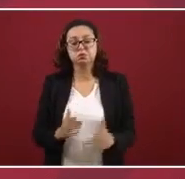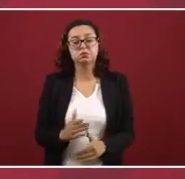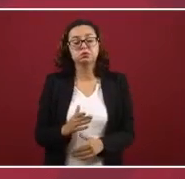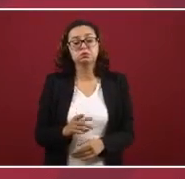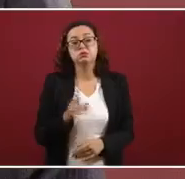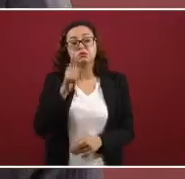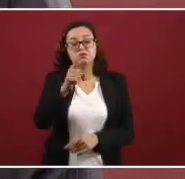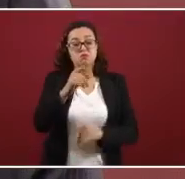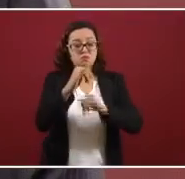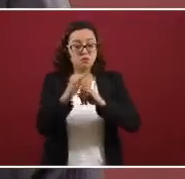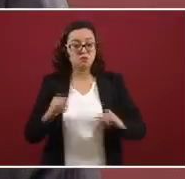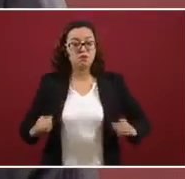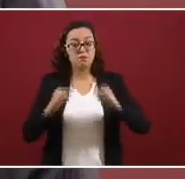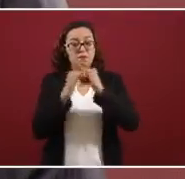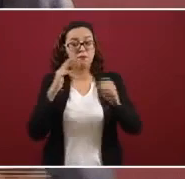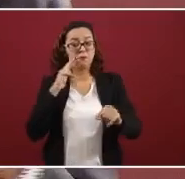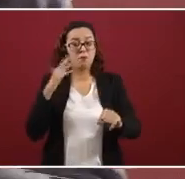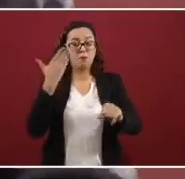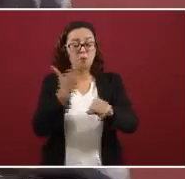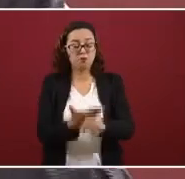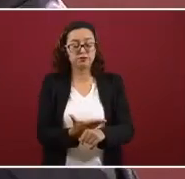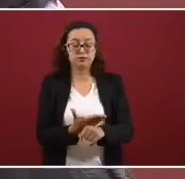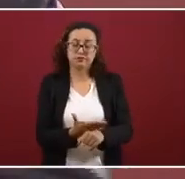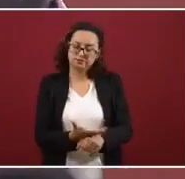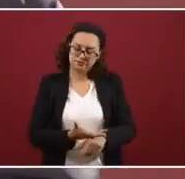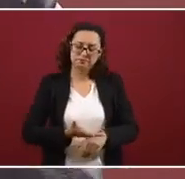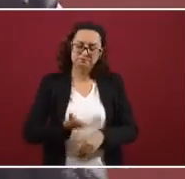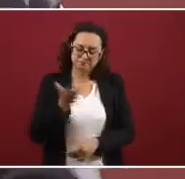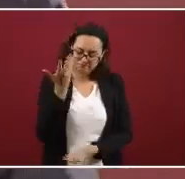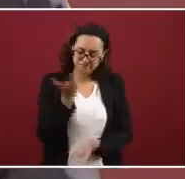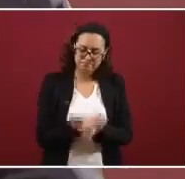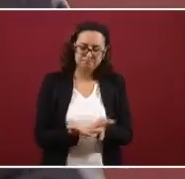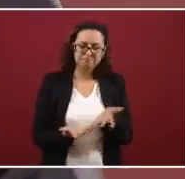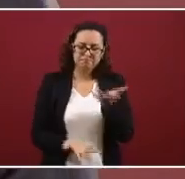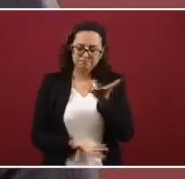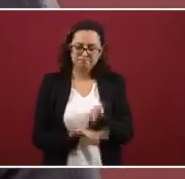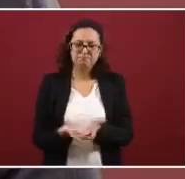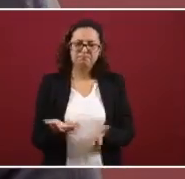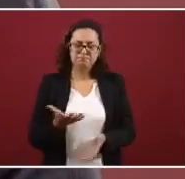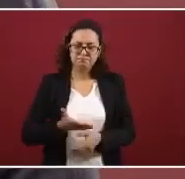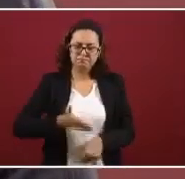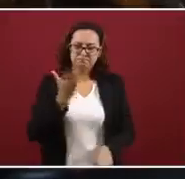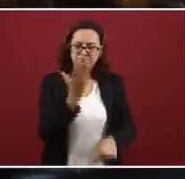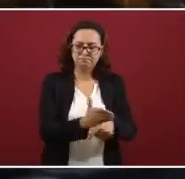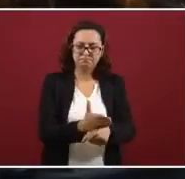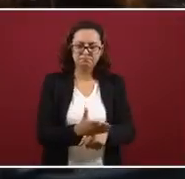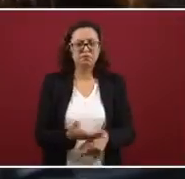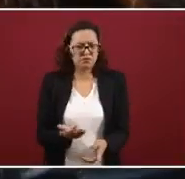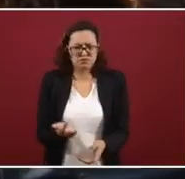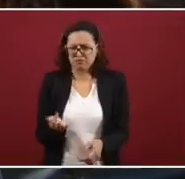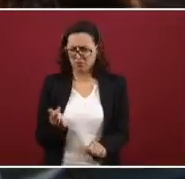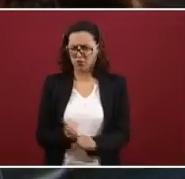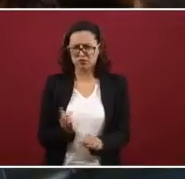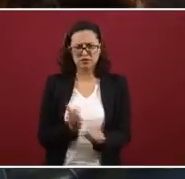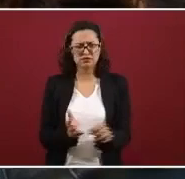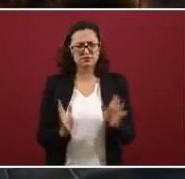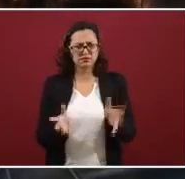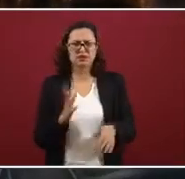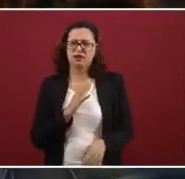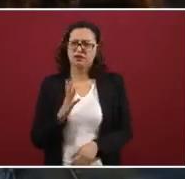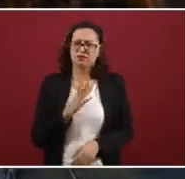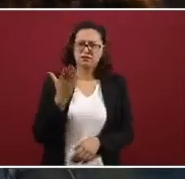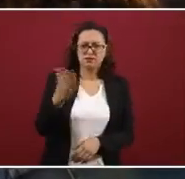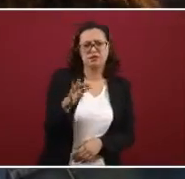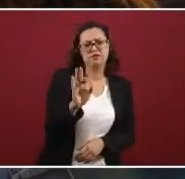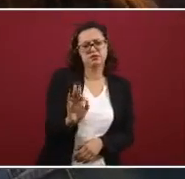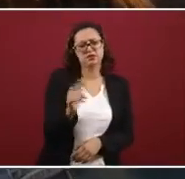instancia correspondiente actúe. En este caso, como está sucediendo, la Fiscalía General. Esa